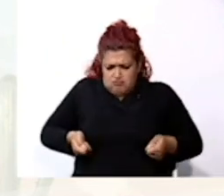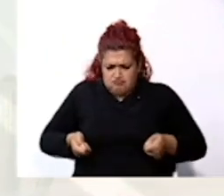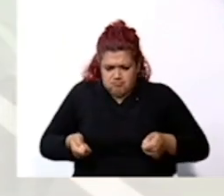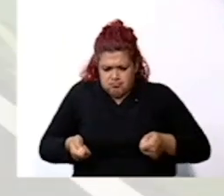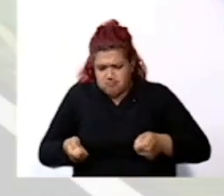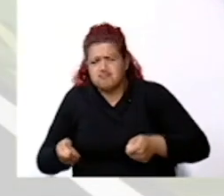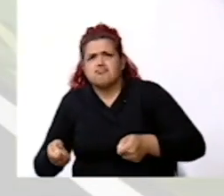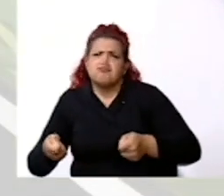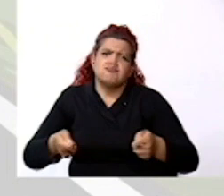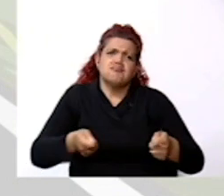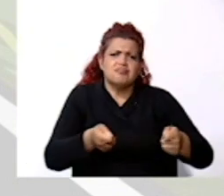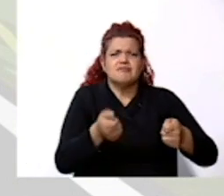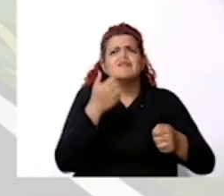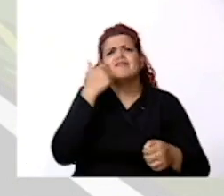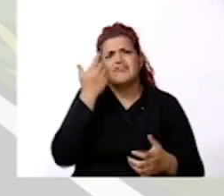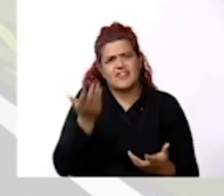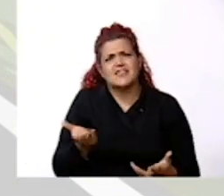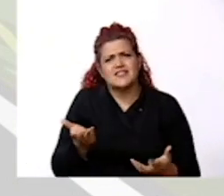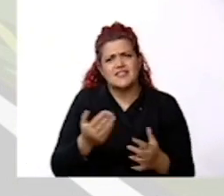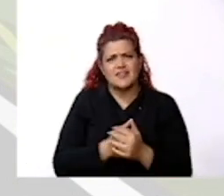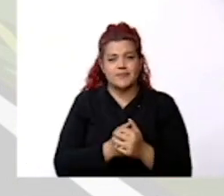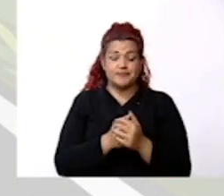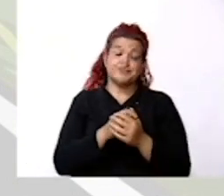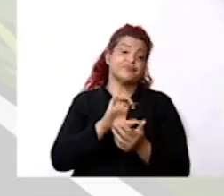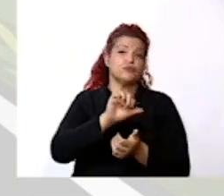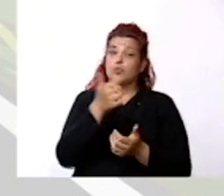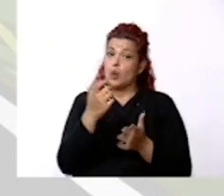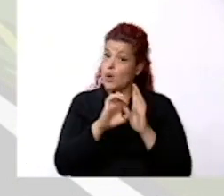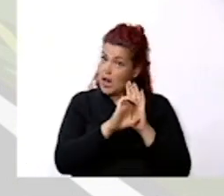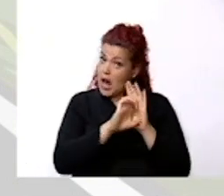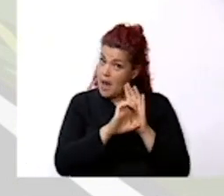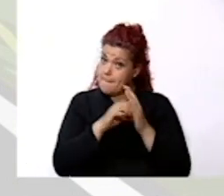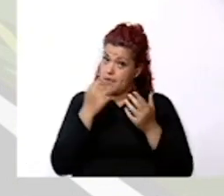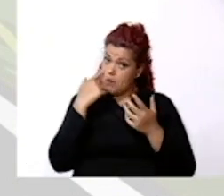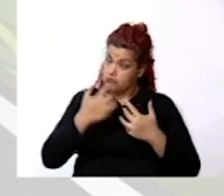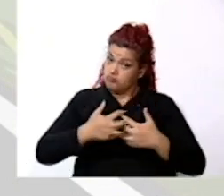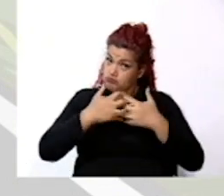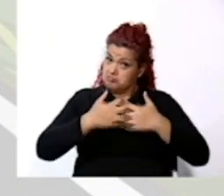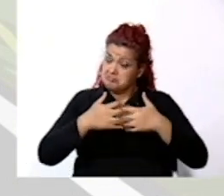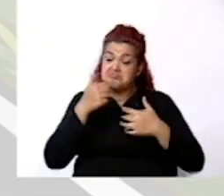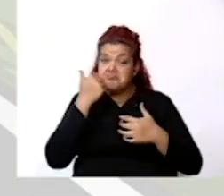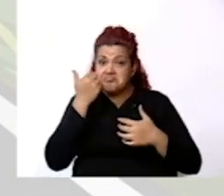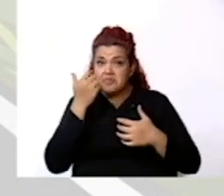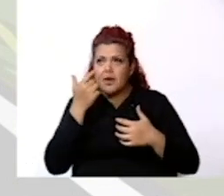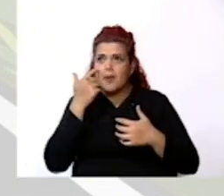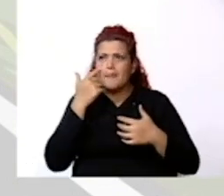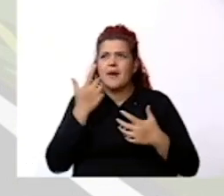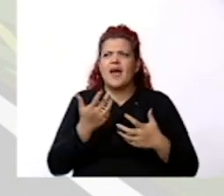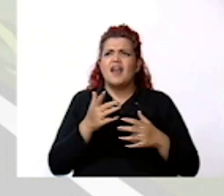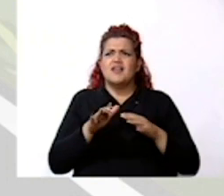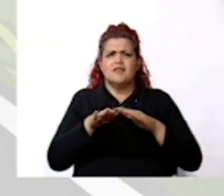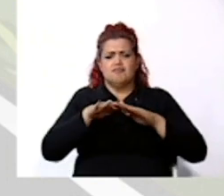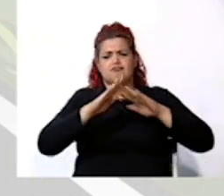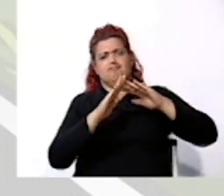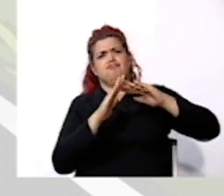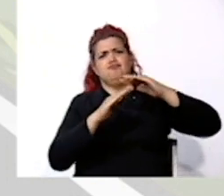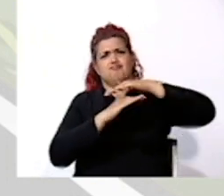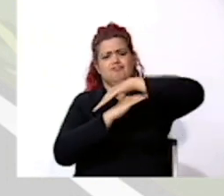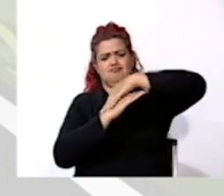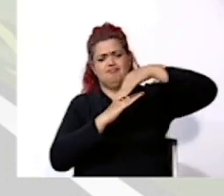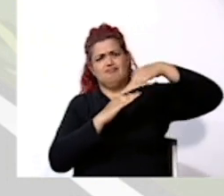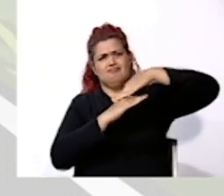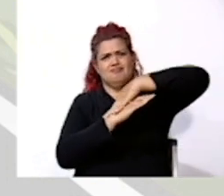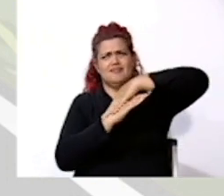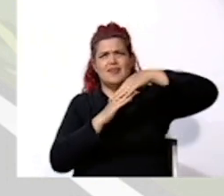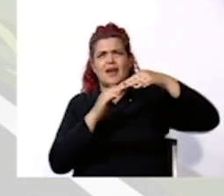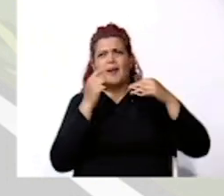lado a otro. Otro ejemplo de máquina simple es el plano inclinado. ¿Ven ahí donde está